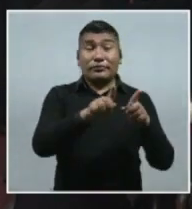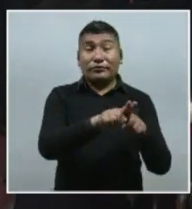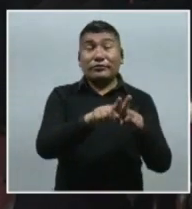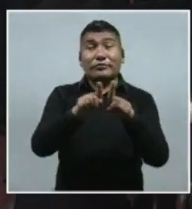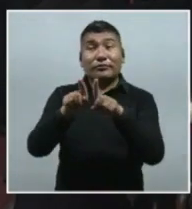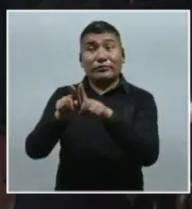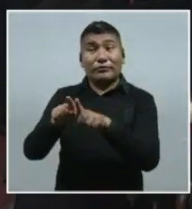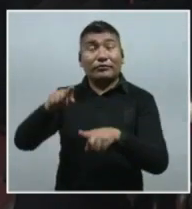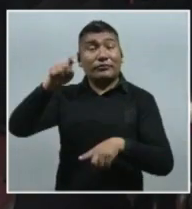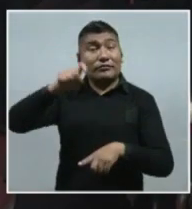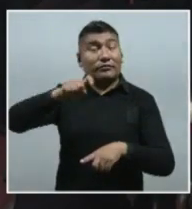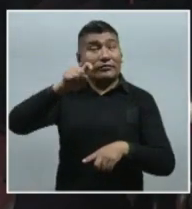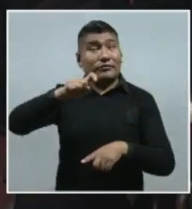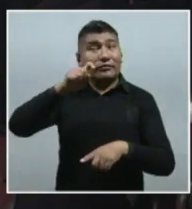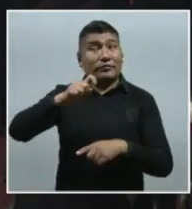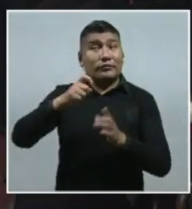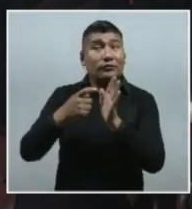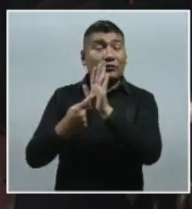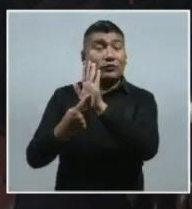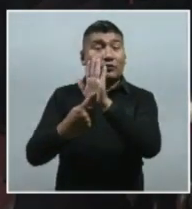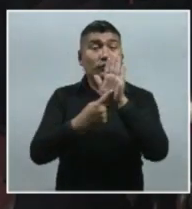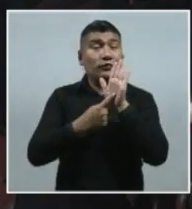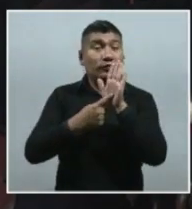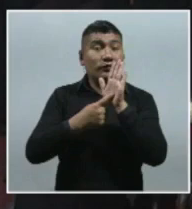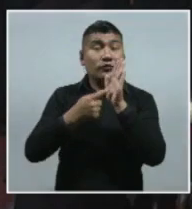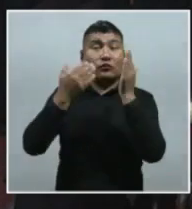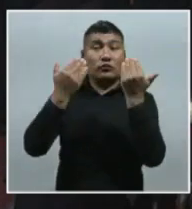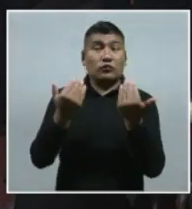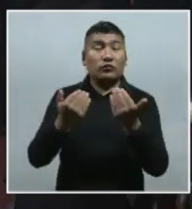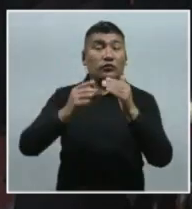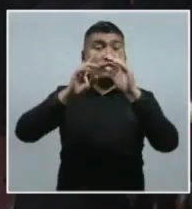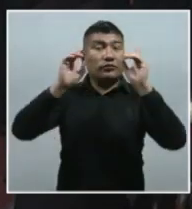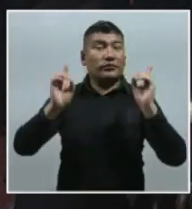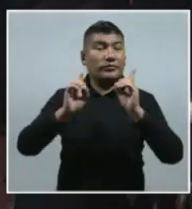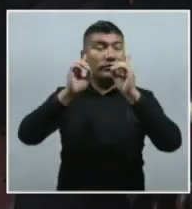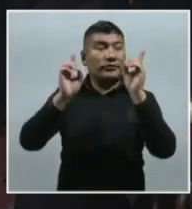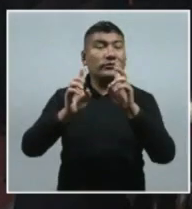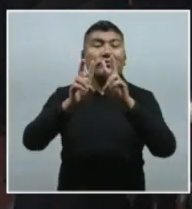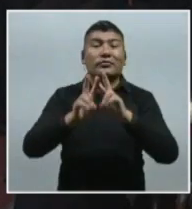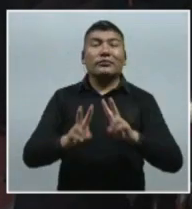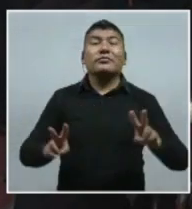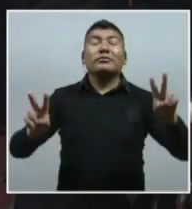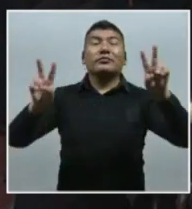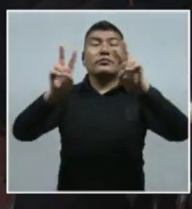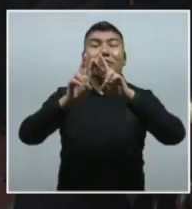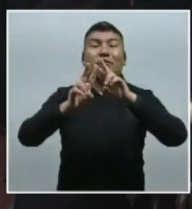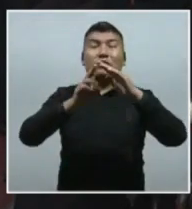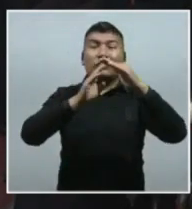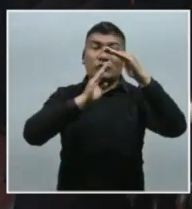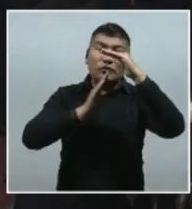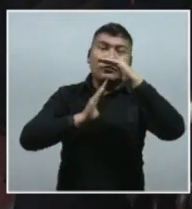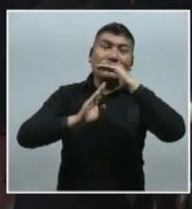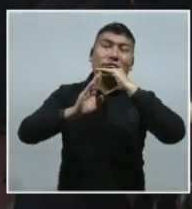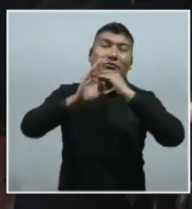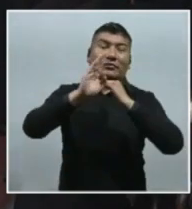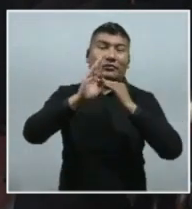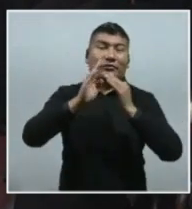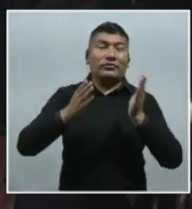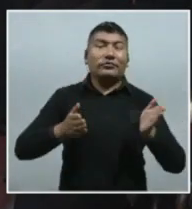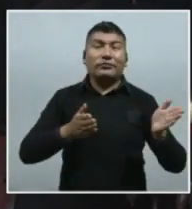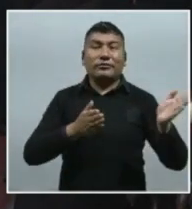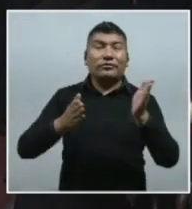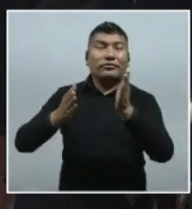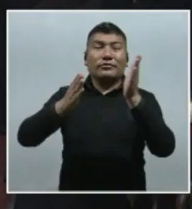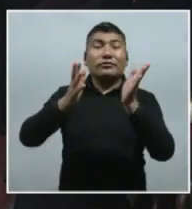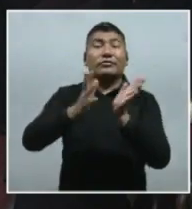debemos subrayar en este domingo la virtud de humildad como un camino que